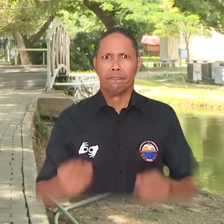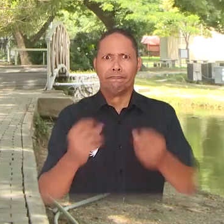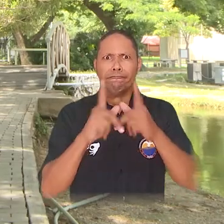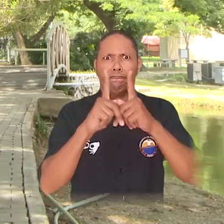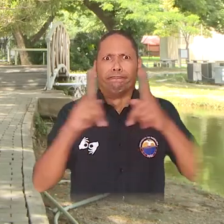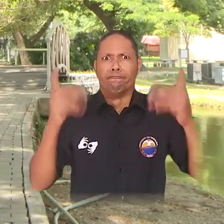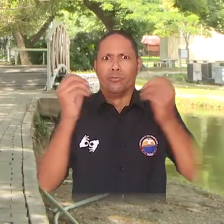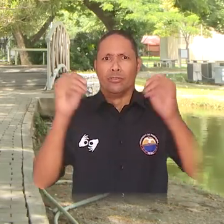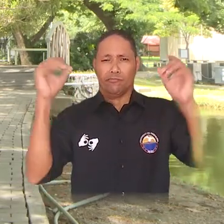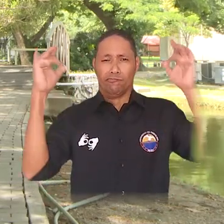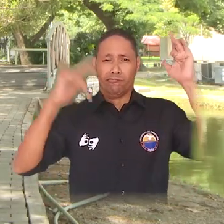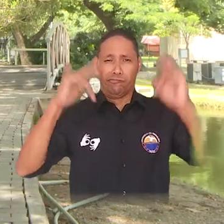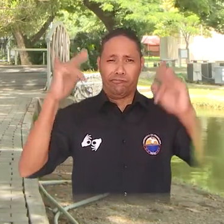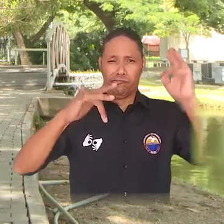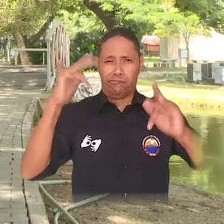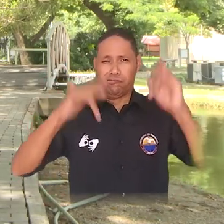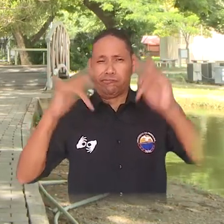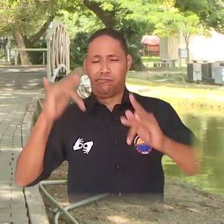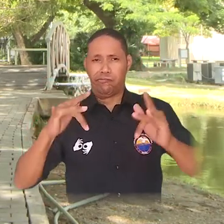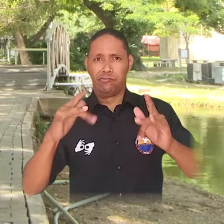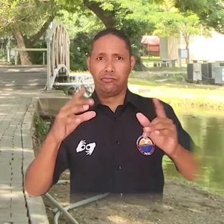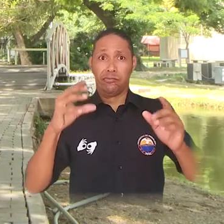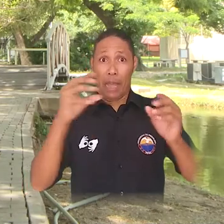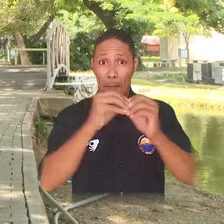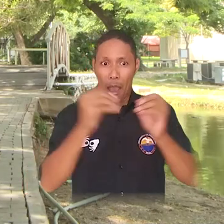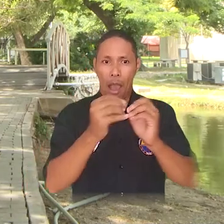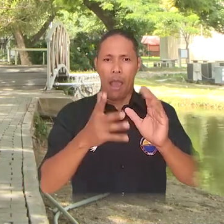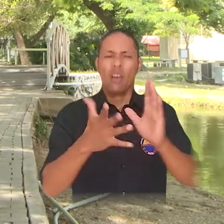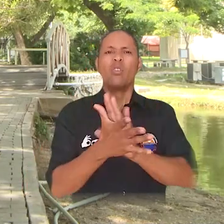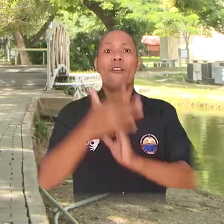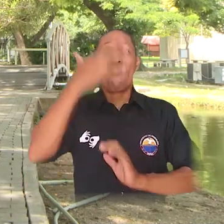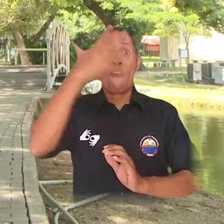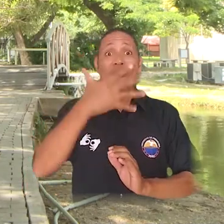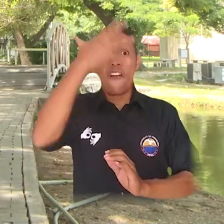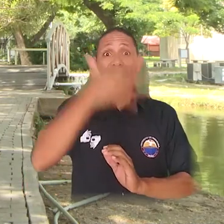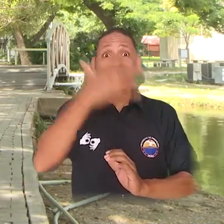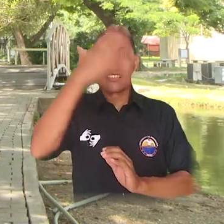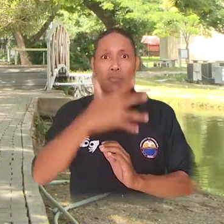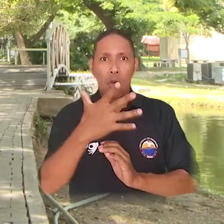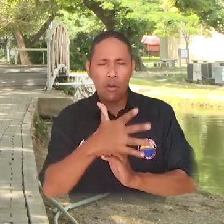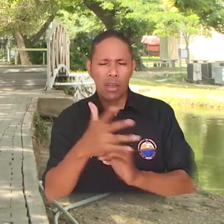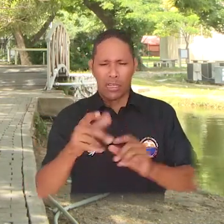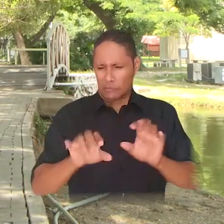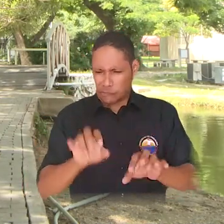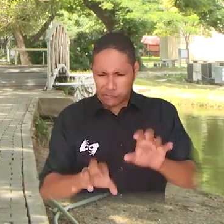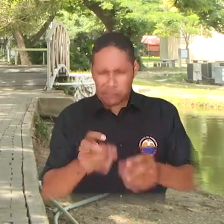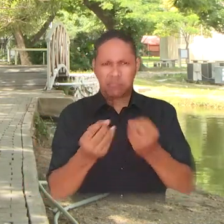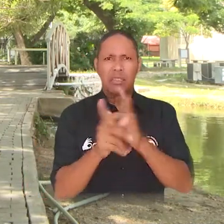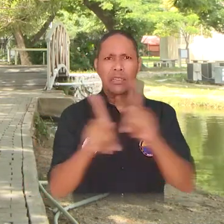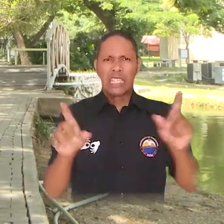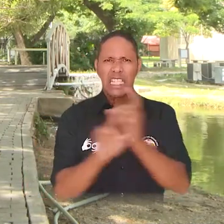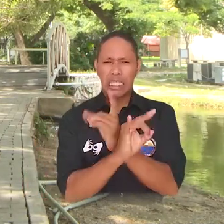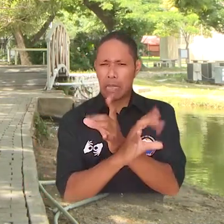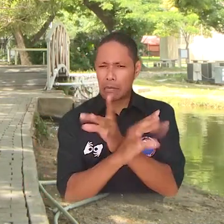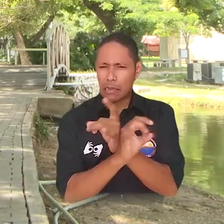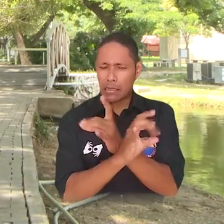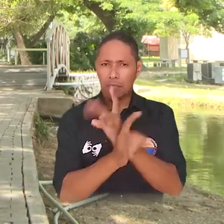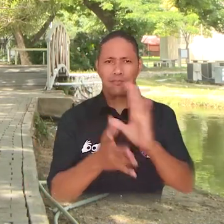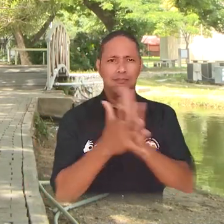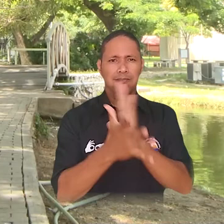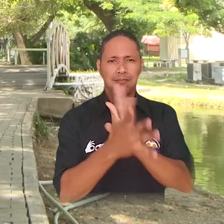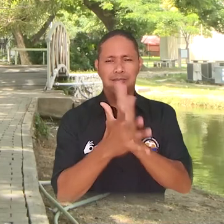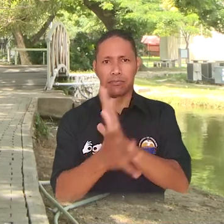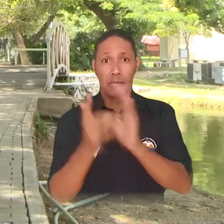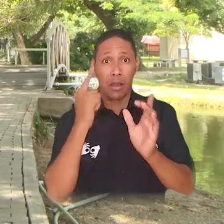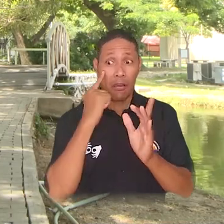Miles de asistentes y una cantidad impresionante de comentarios durante la transmisión de Facebook Live, la Universidad del Magdalena realizó una particular y